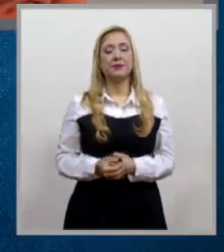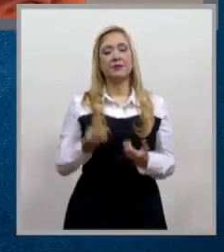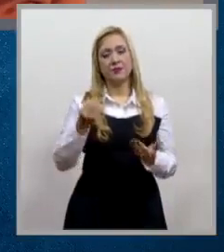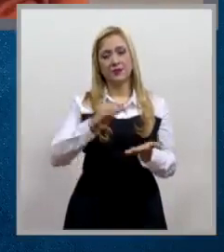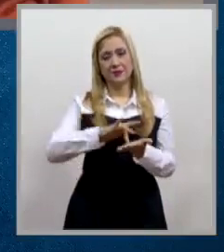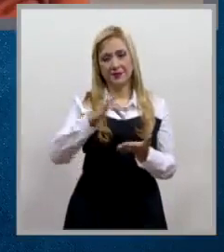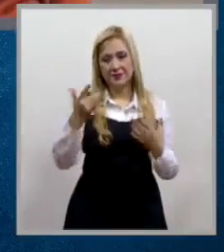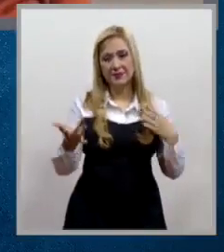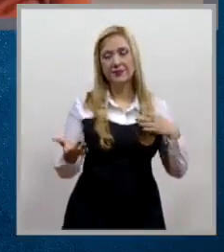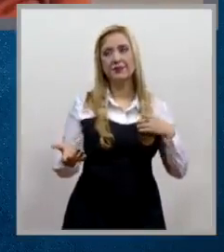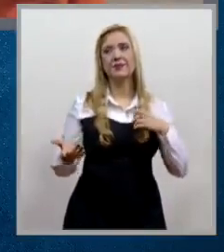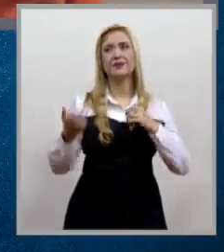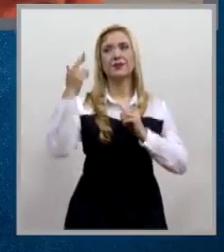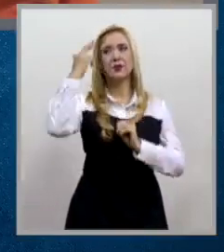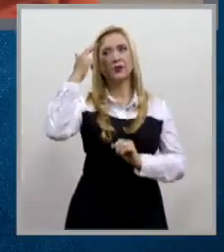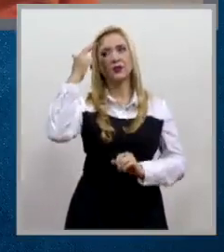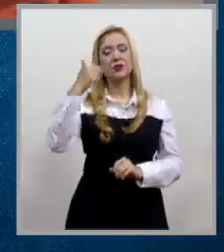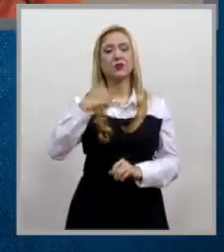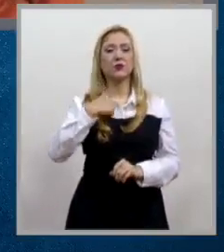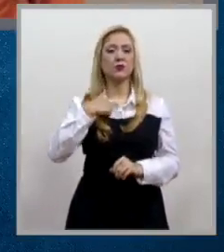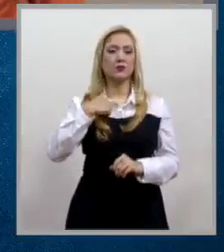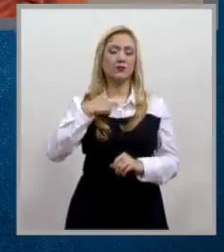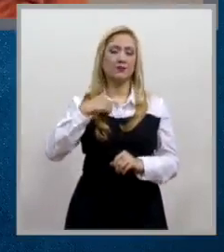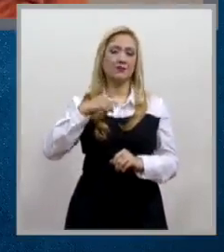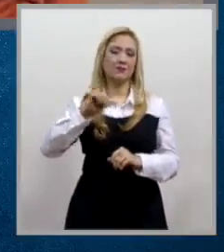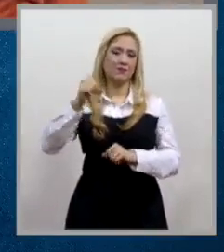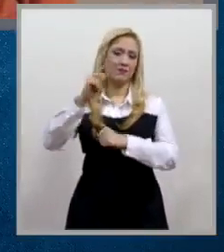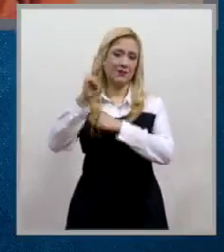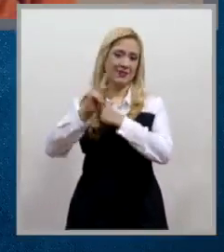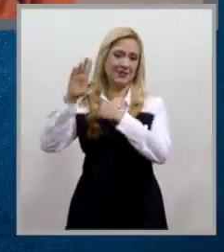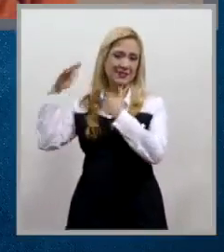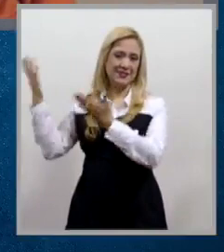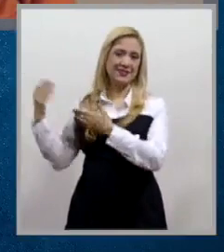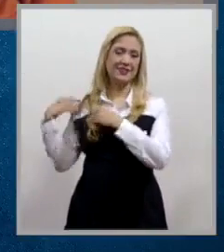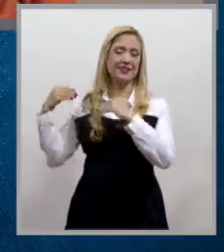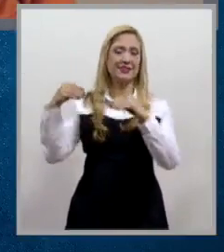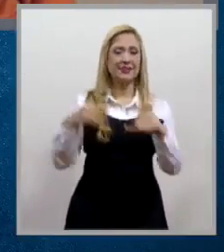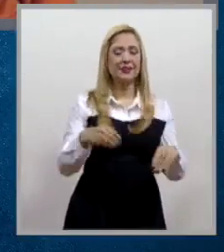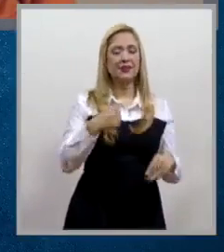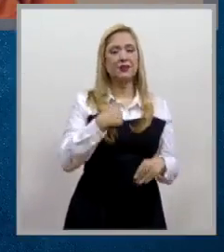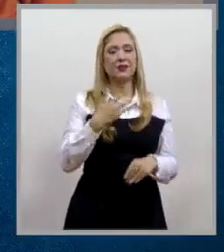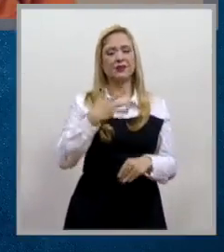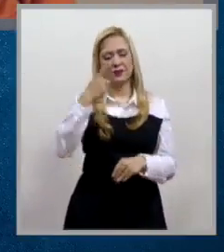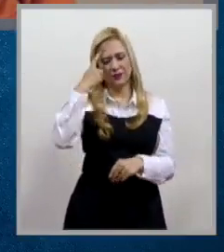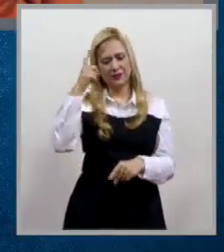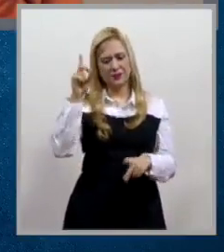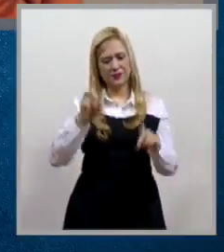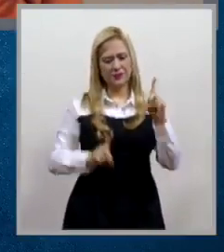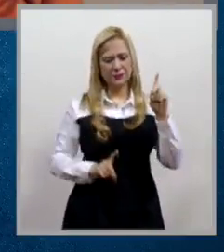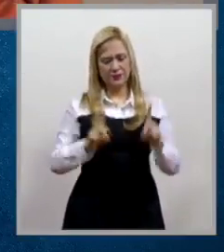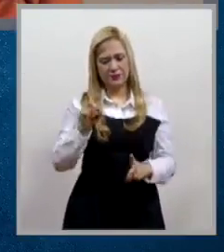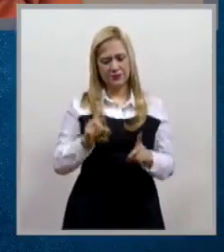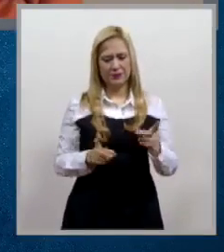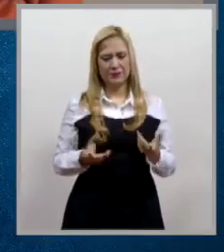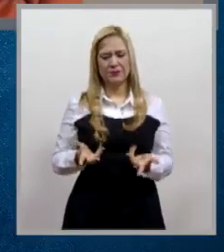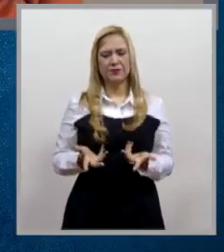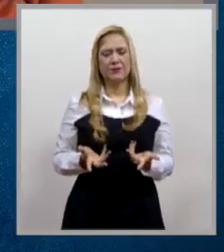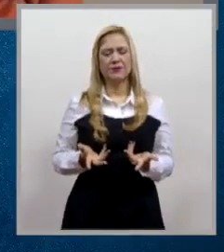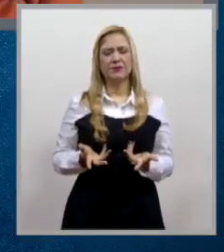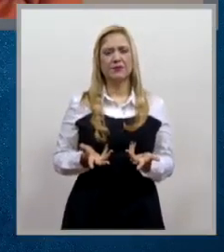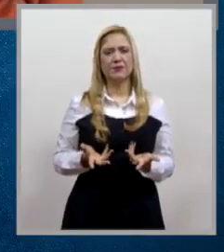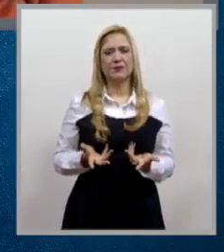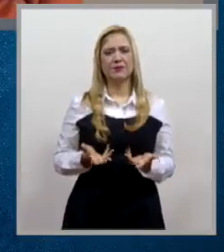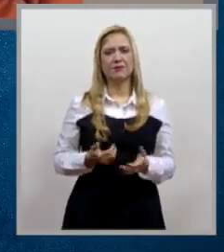Muchas gracias, Roberto. Pues como extranjera, digamos que me queda la duda, también digamos, con ojos externos,